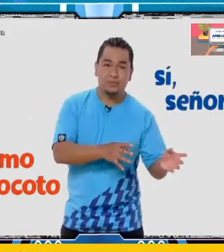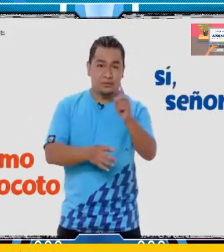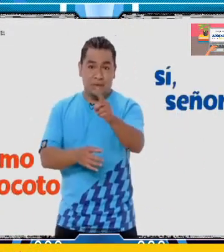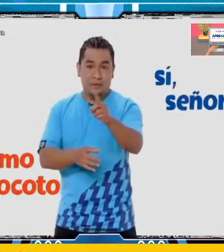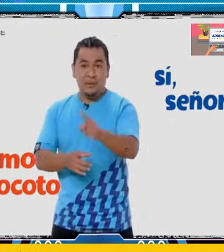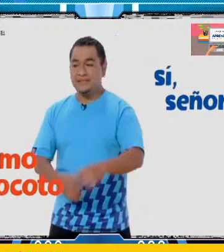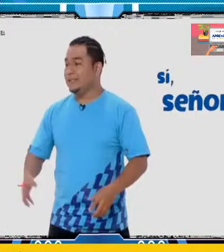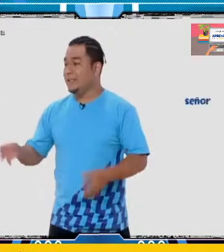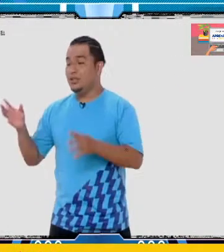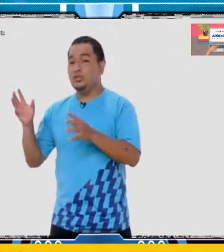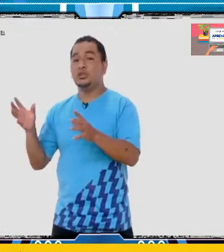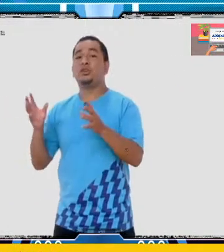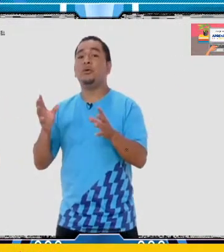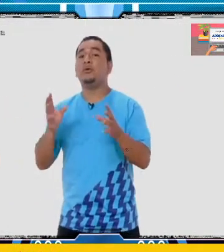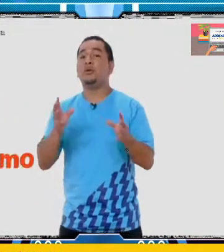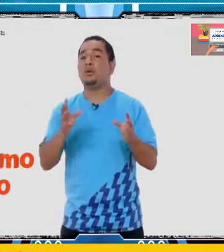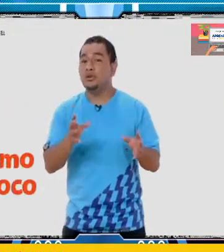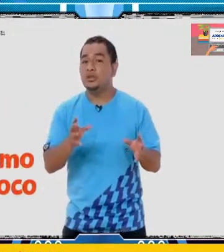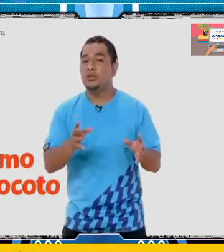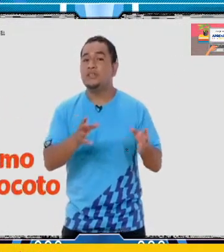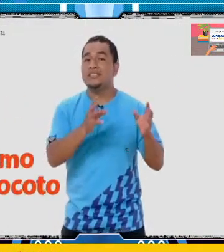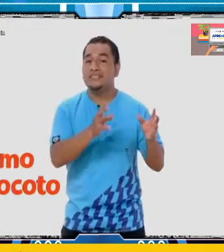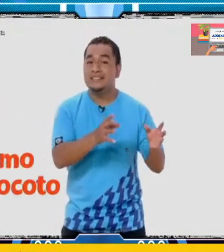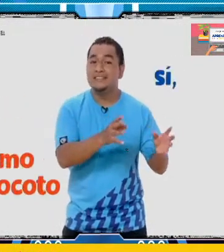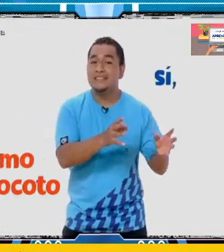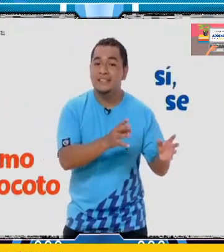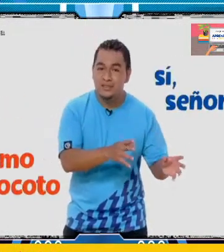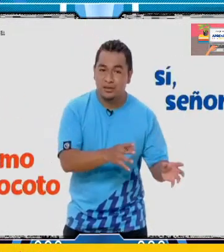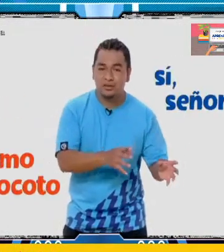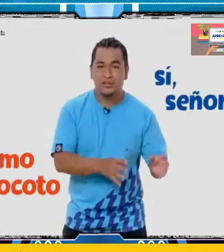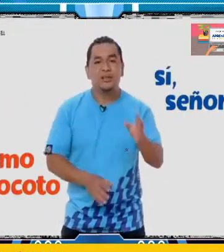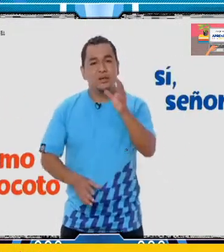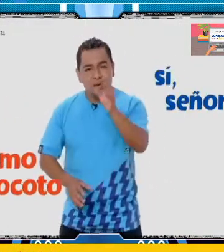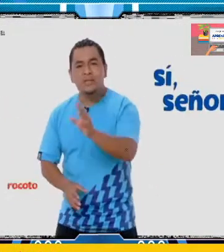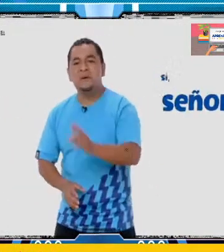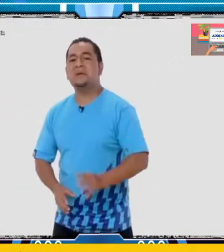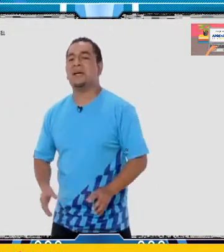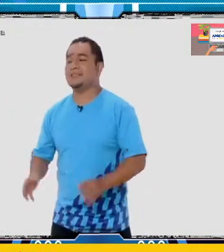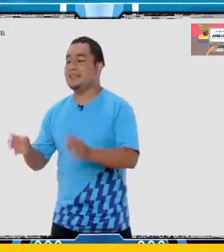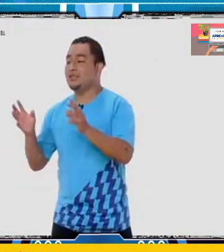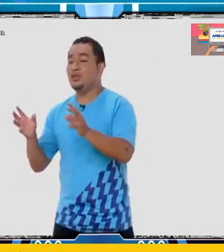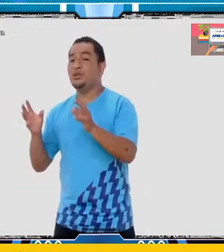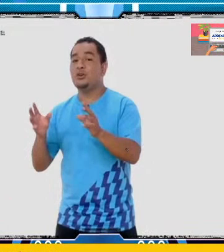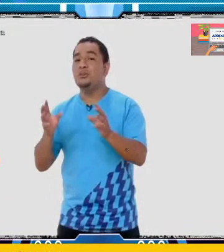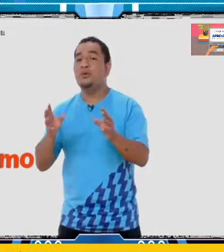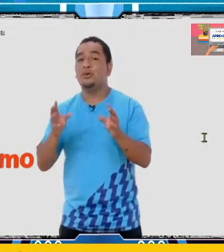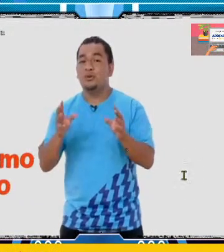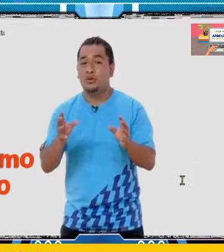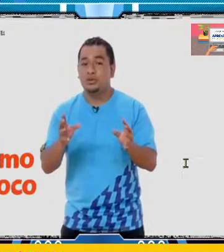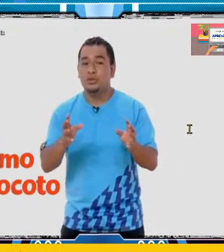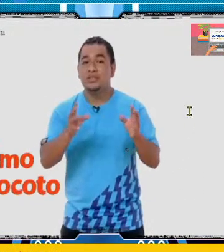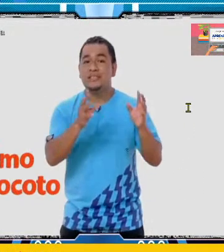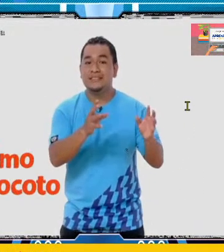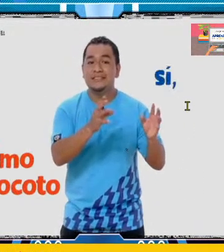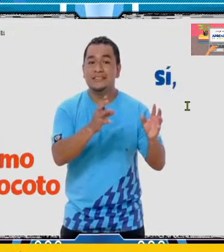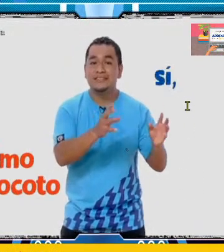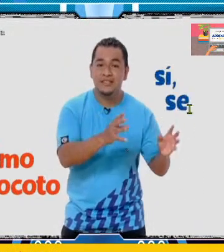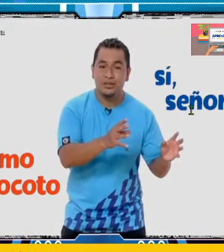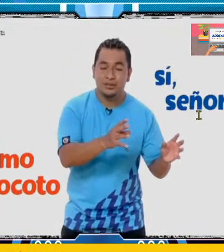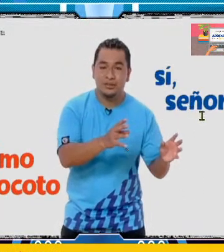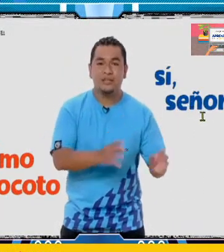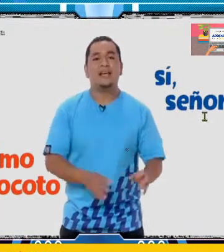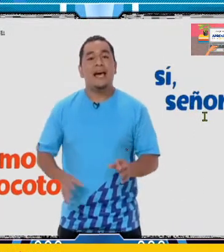señor. Una vez más, yo no como rocoto, sí señor. Una vez más, yo no como rocoto,